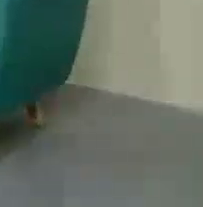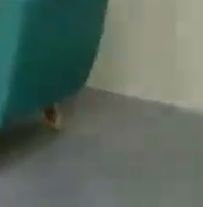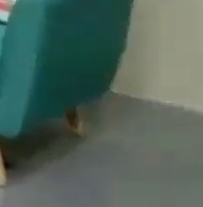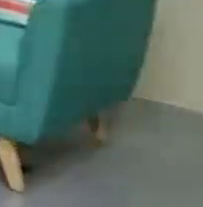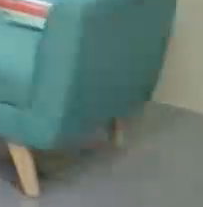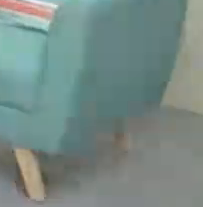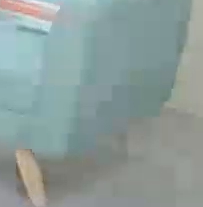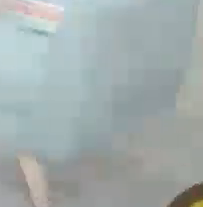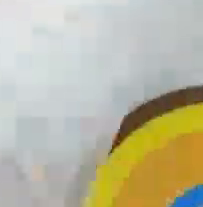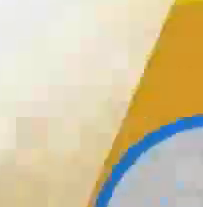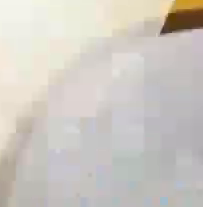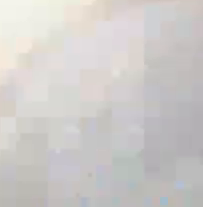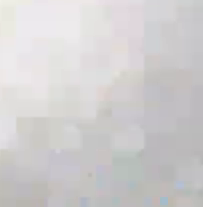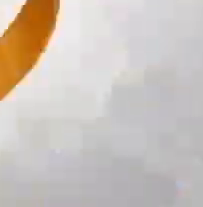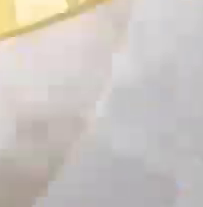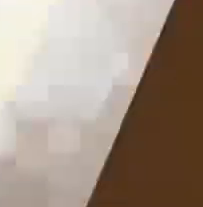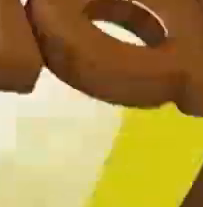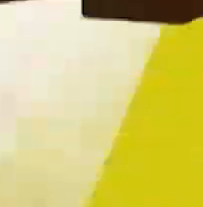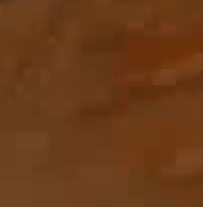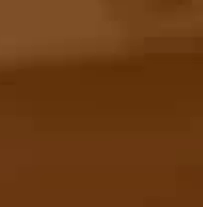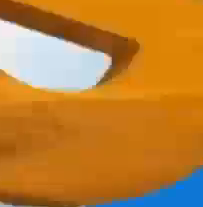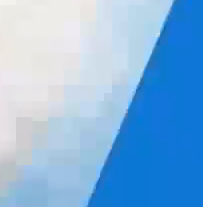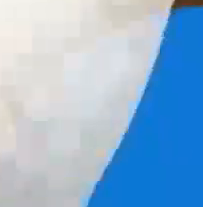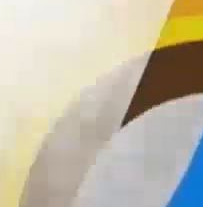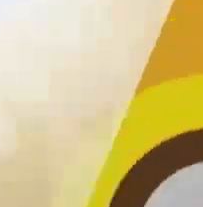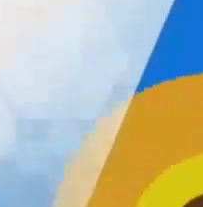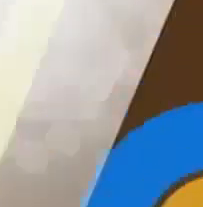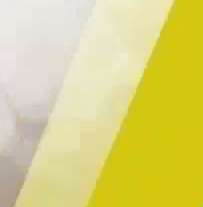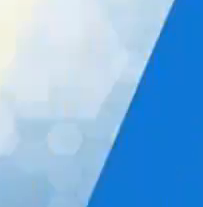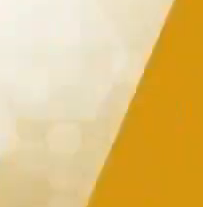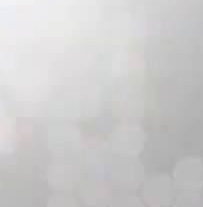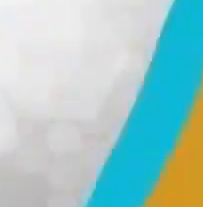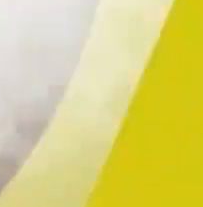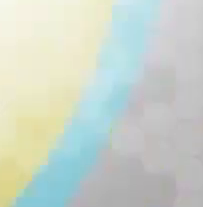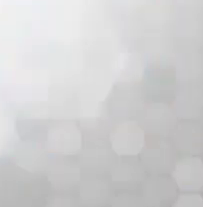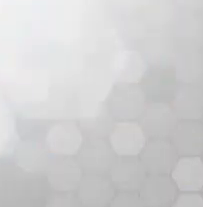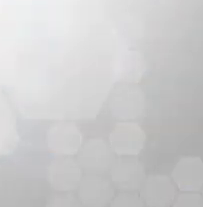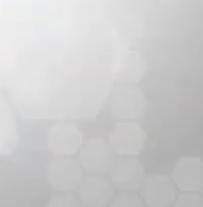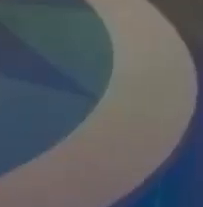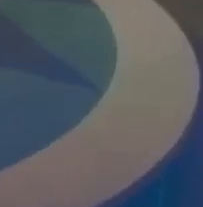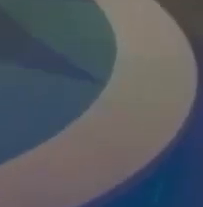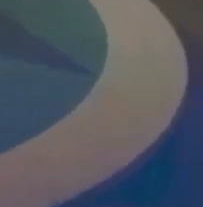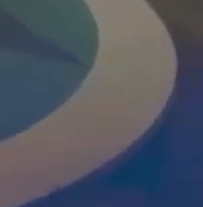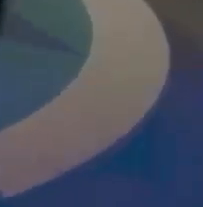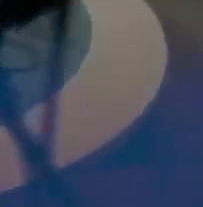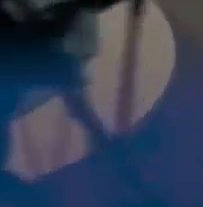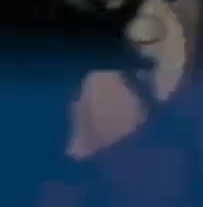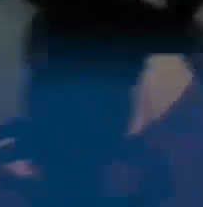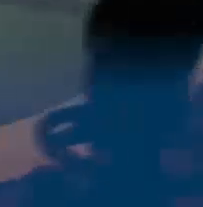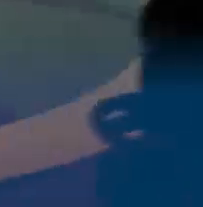apuros, Costa Rica, Costa Rica.